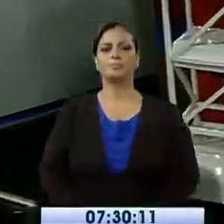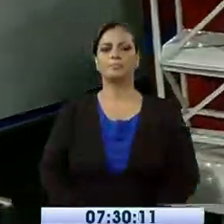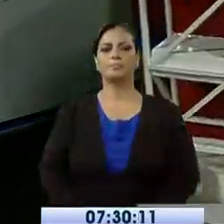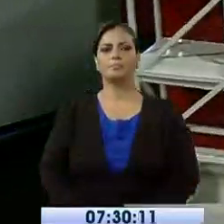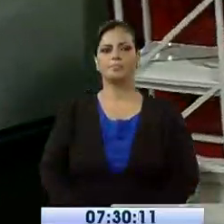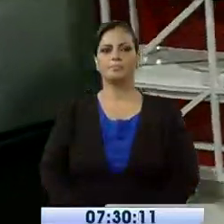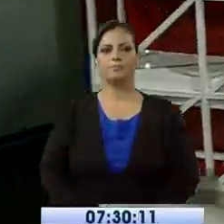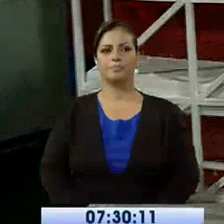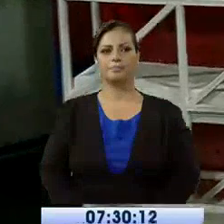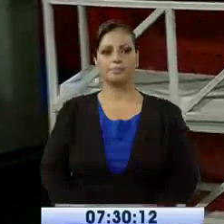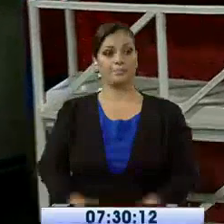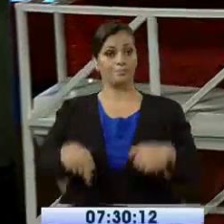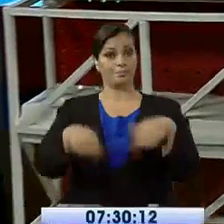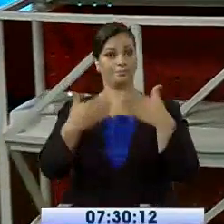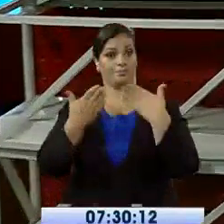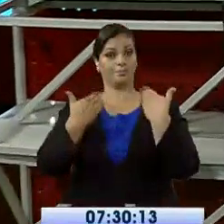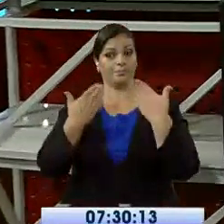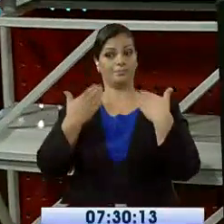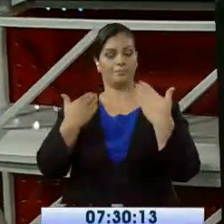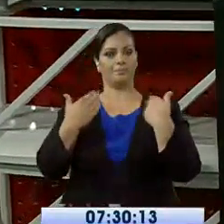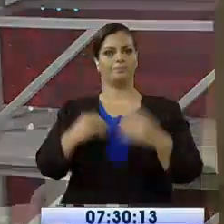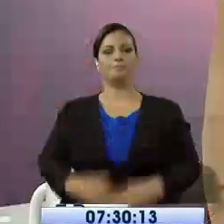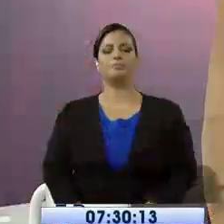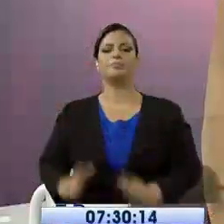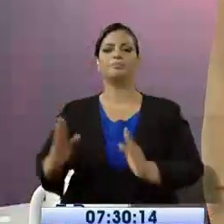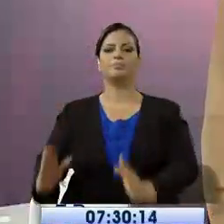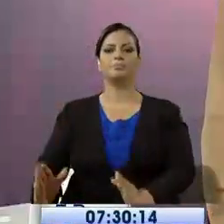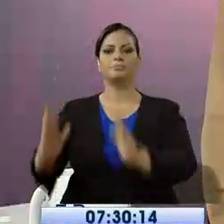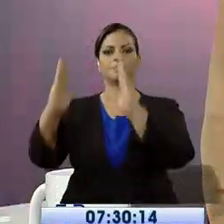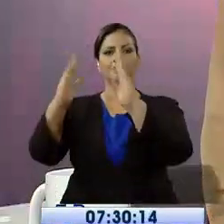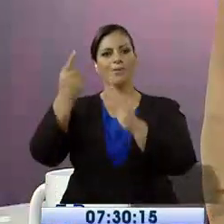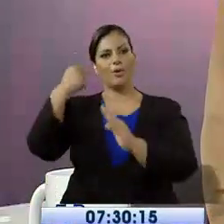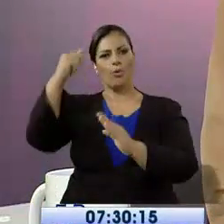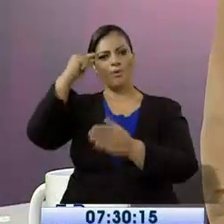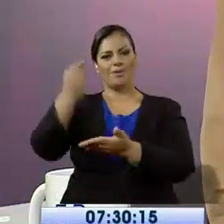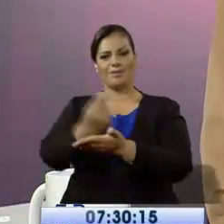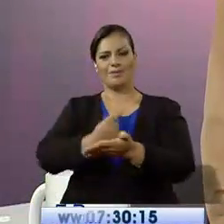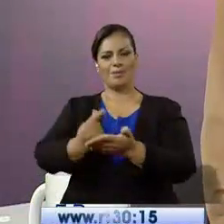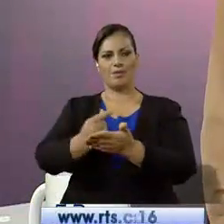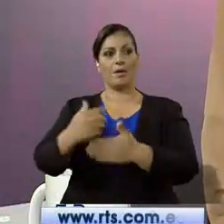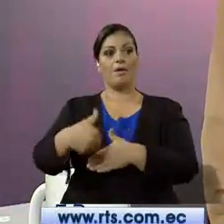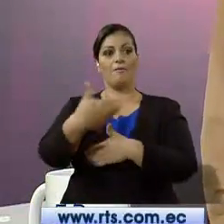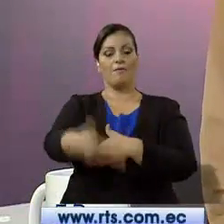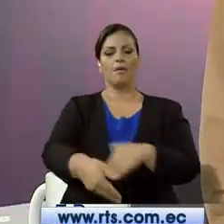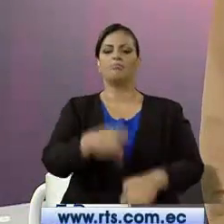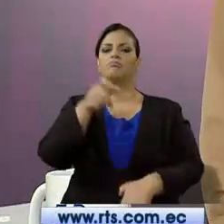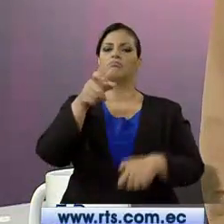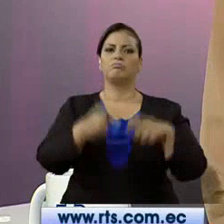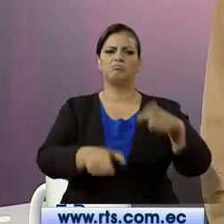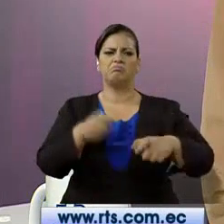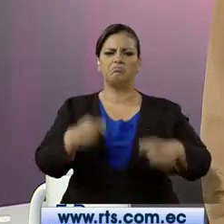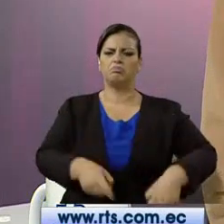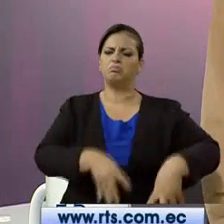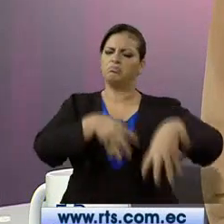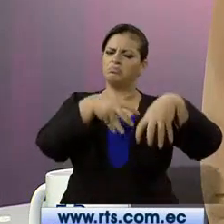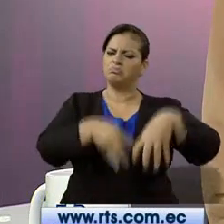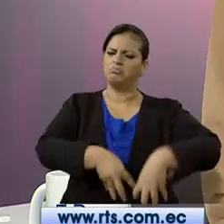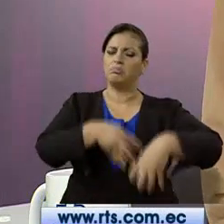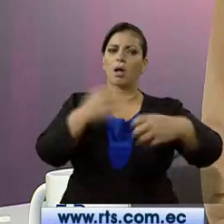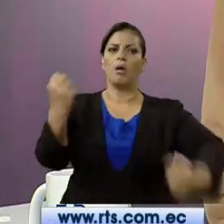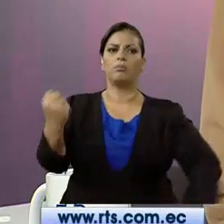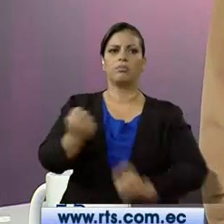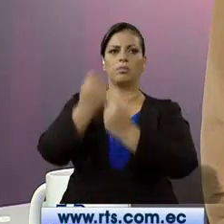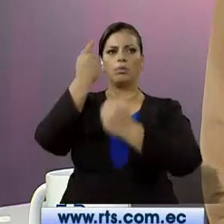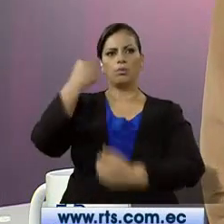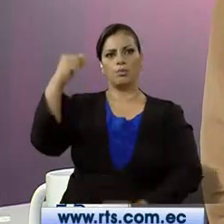Los bajos de la gobernación del Guayas fueron el punto de encuentro en Guayaquil de cientos de simpatizantes que llegaron para apoyar al